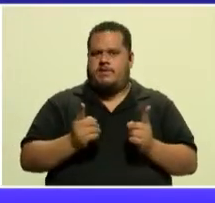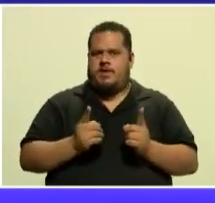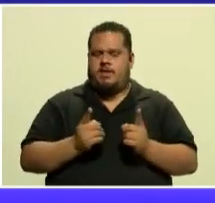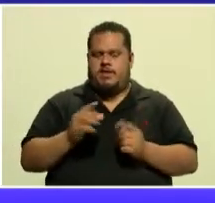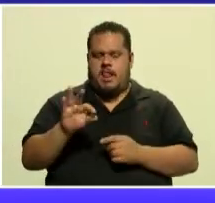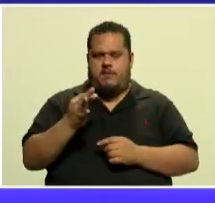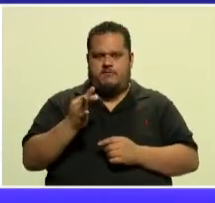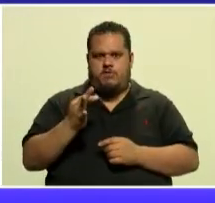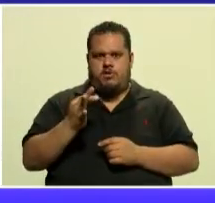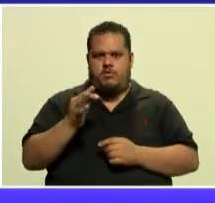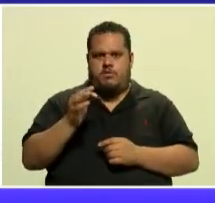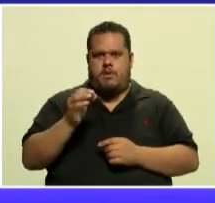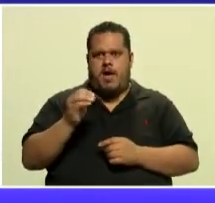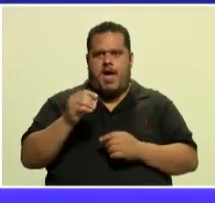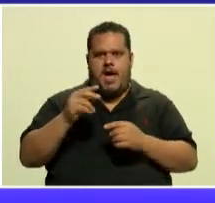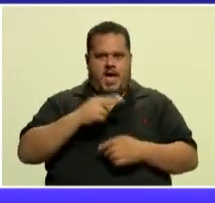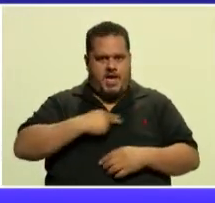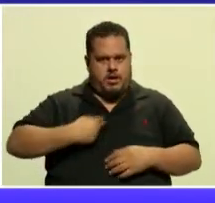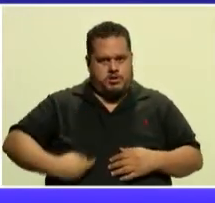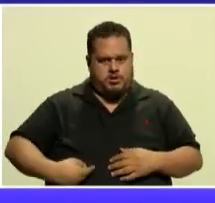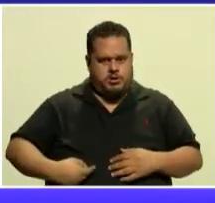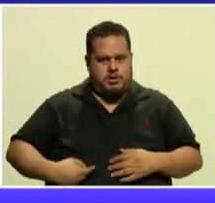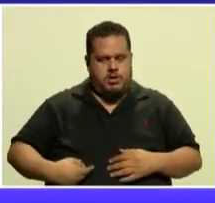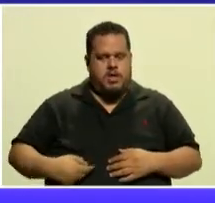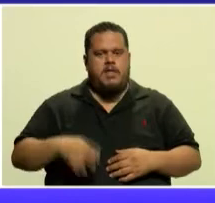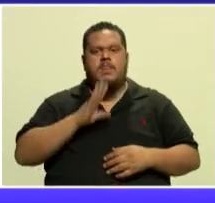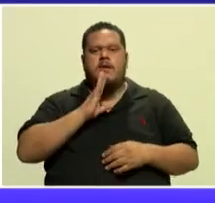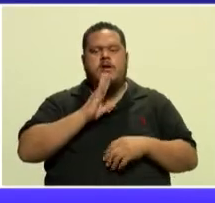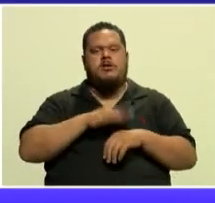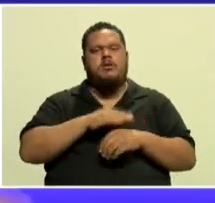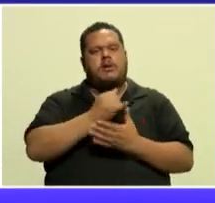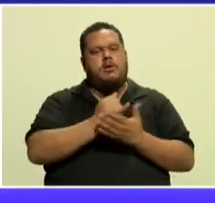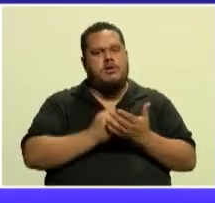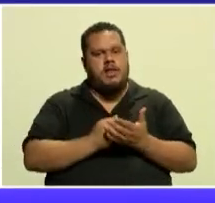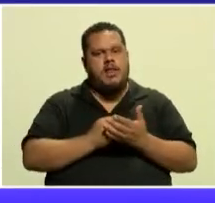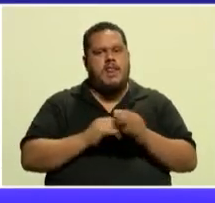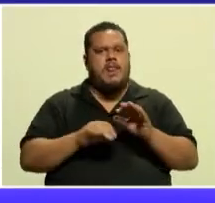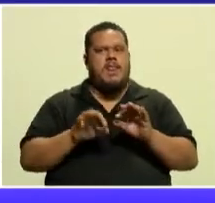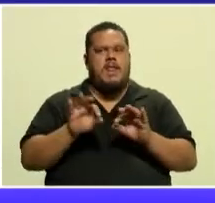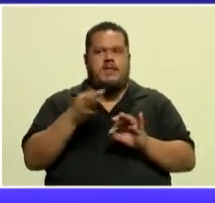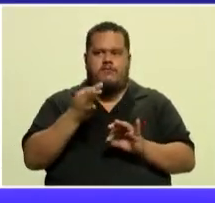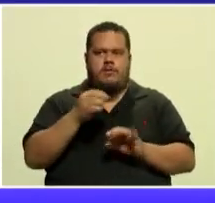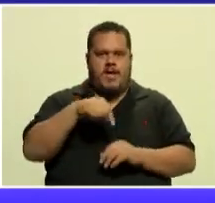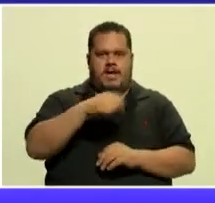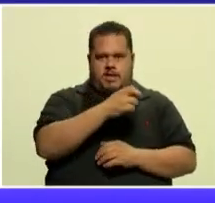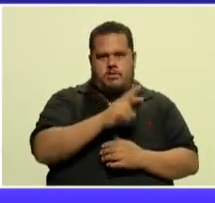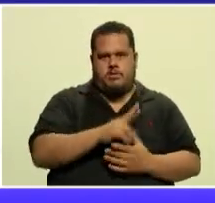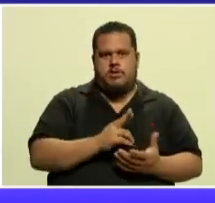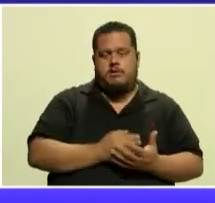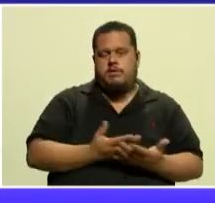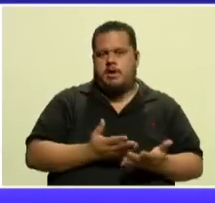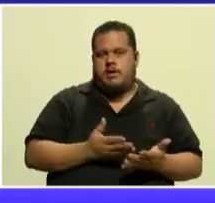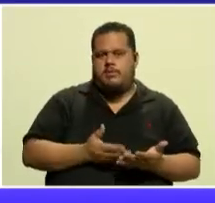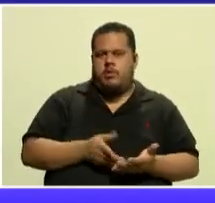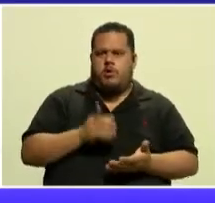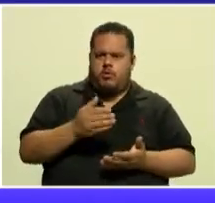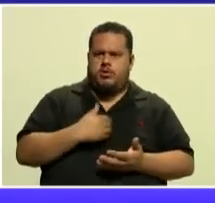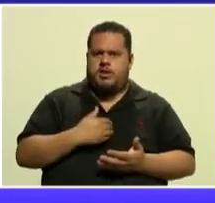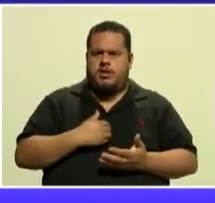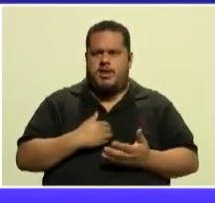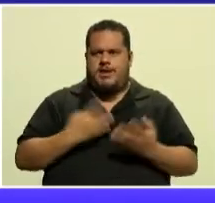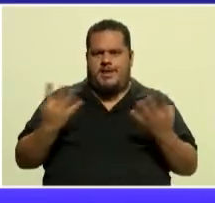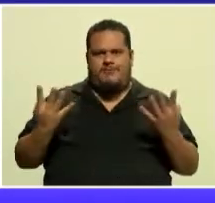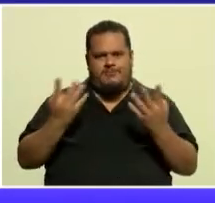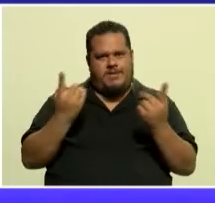oriental de abordar el arte de la manera occidental? Vos tenés una hibridación